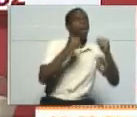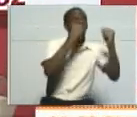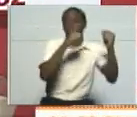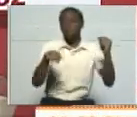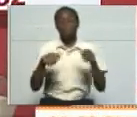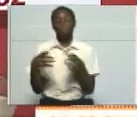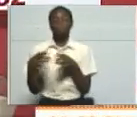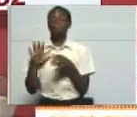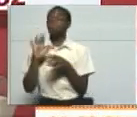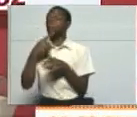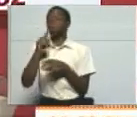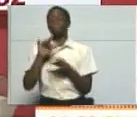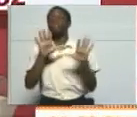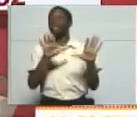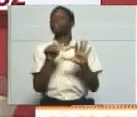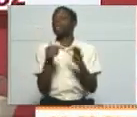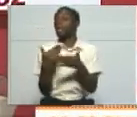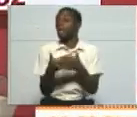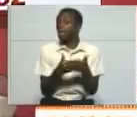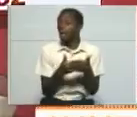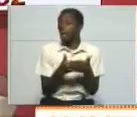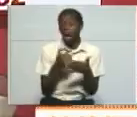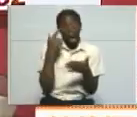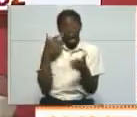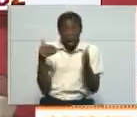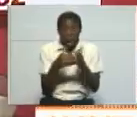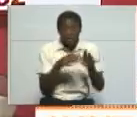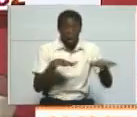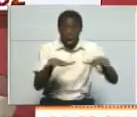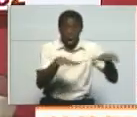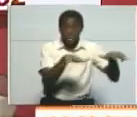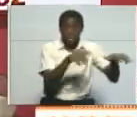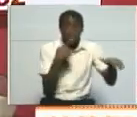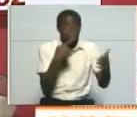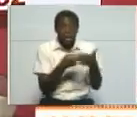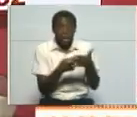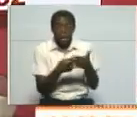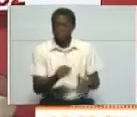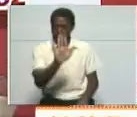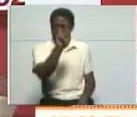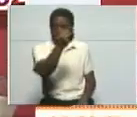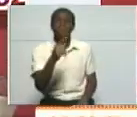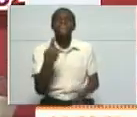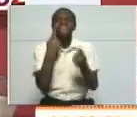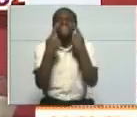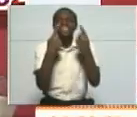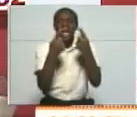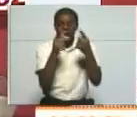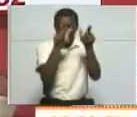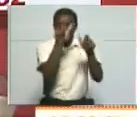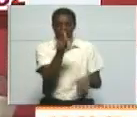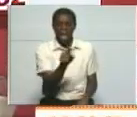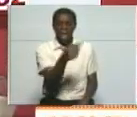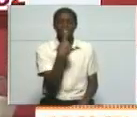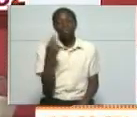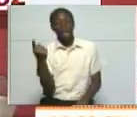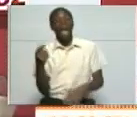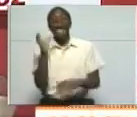Y hay 16 investigaciones, me imagino que contra los colectivos, ¿verdad? No anunció usted, señora fiscal, cuántas tiene, por ejemplo, contra